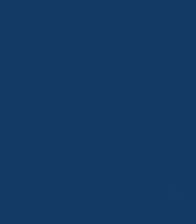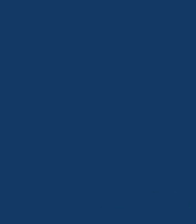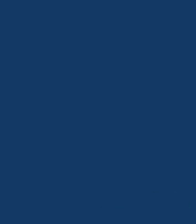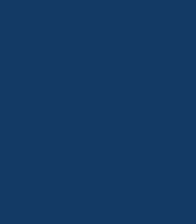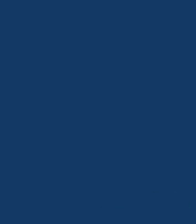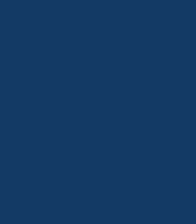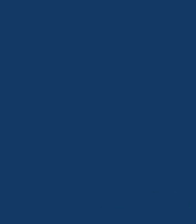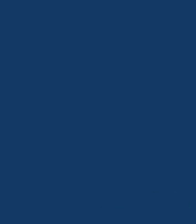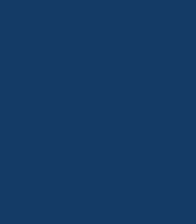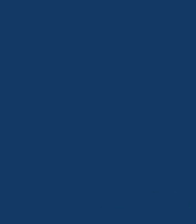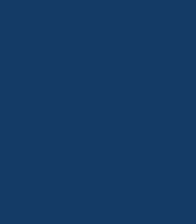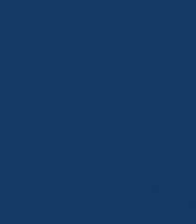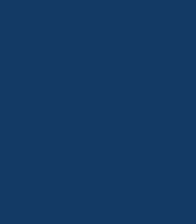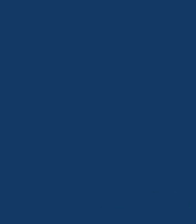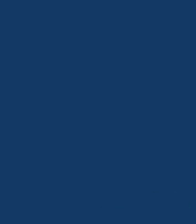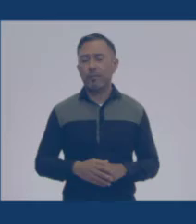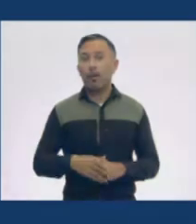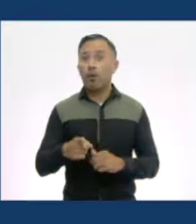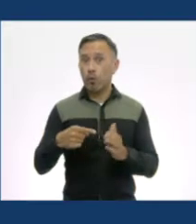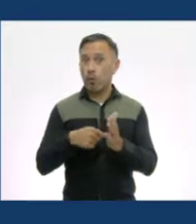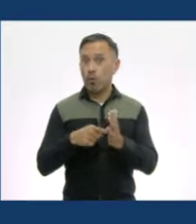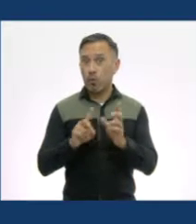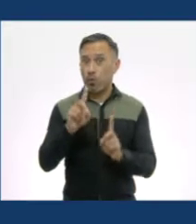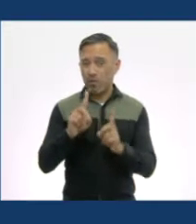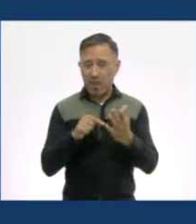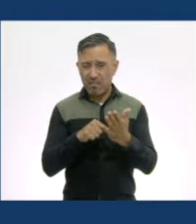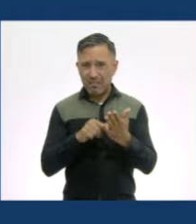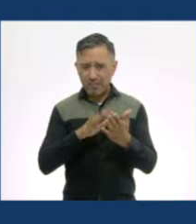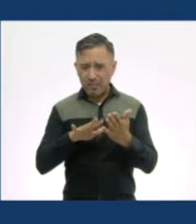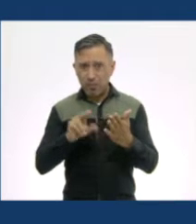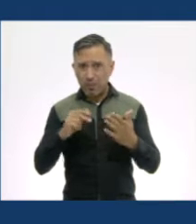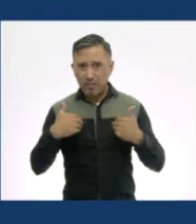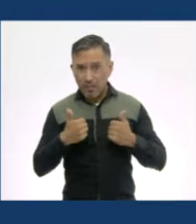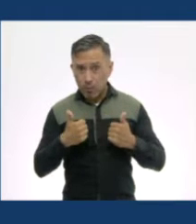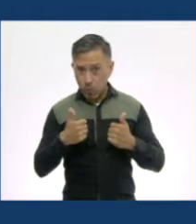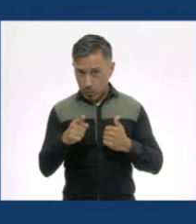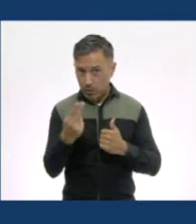Si necesitas ayuda para resolver tus dudas, contáctanos.